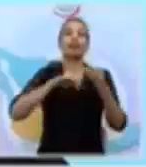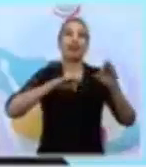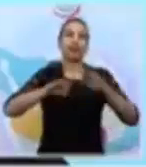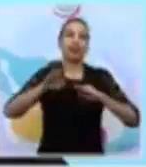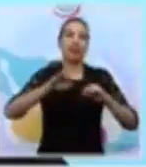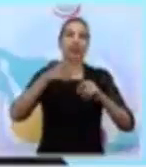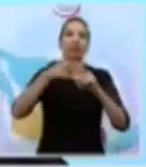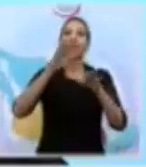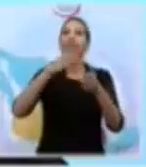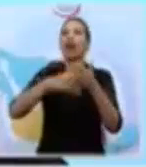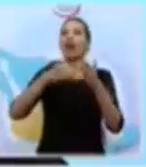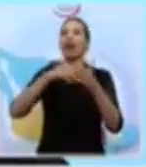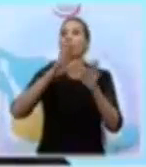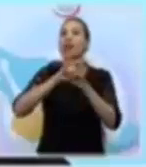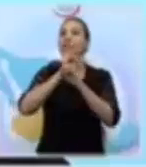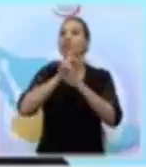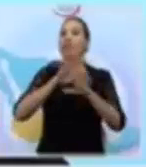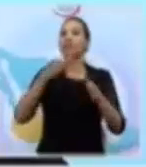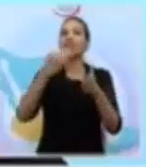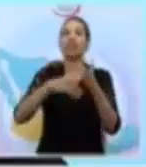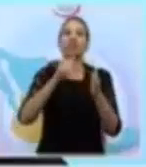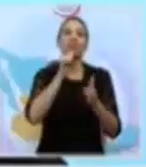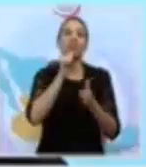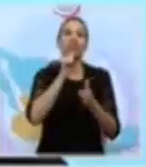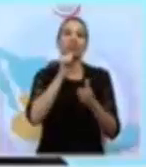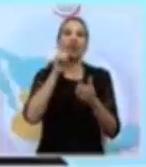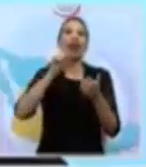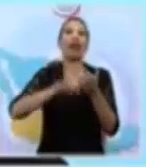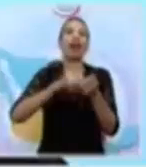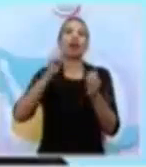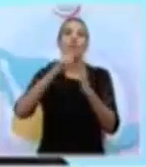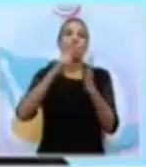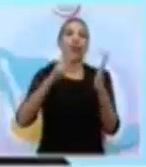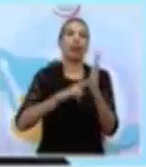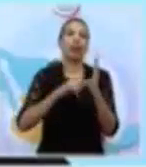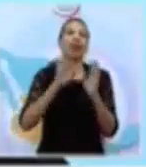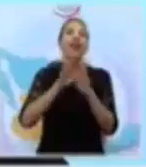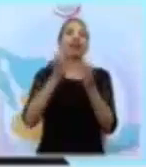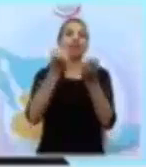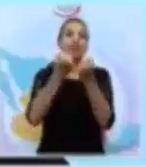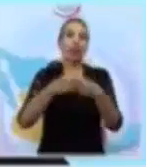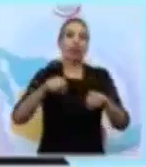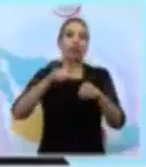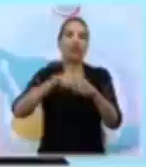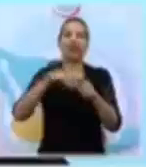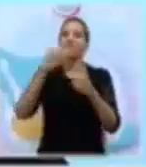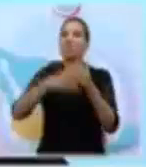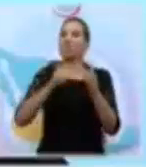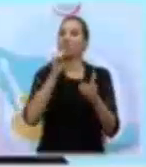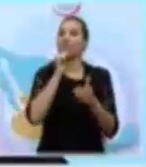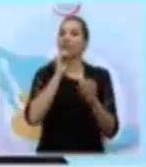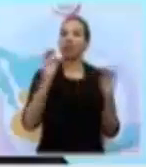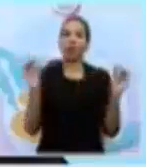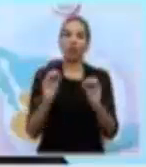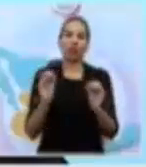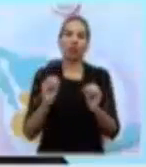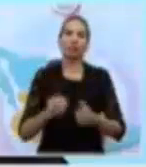genera mucha informalidad y una política social que no considera estos